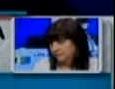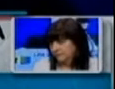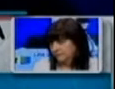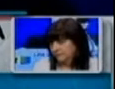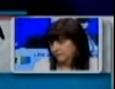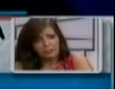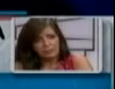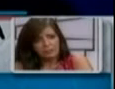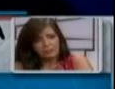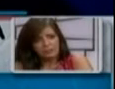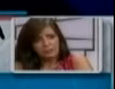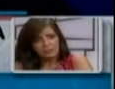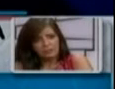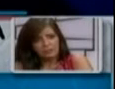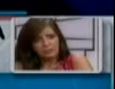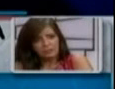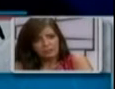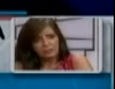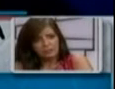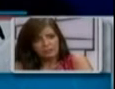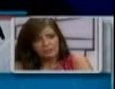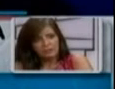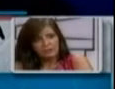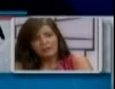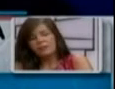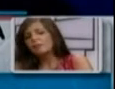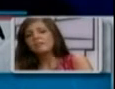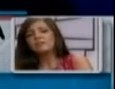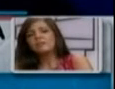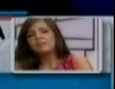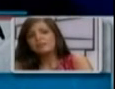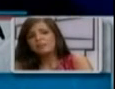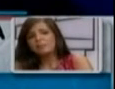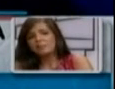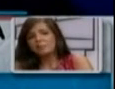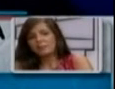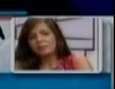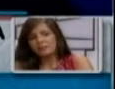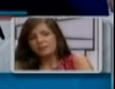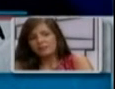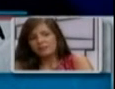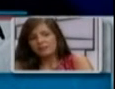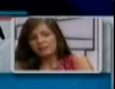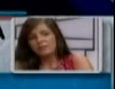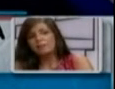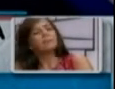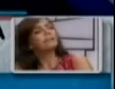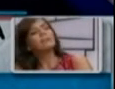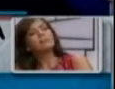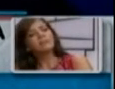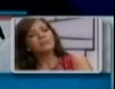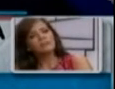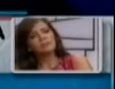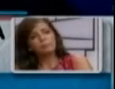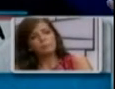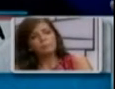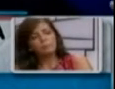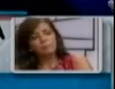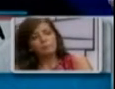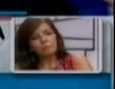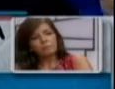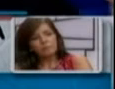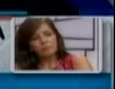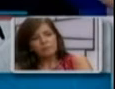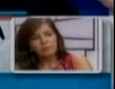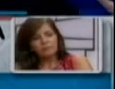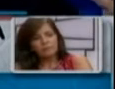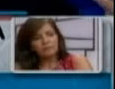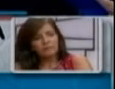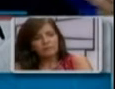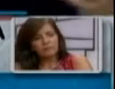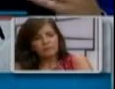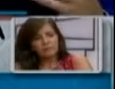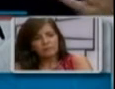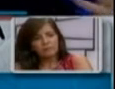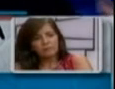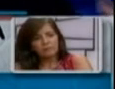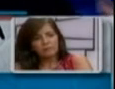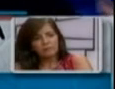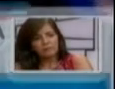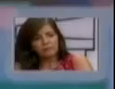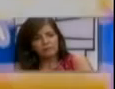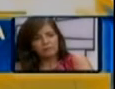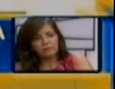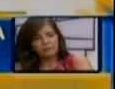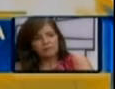porque a la presencia del Estado en un área se le contrapone la ausencia en otras áreas que al final terminan por deslucir